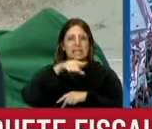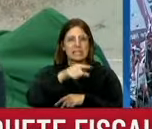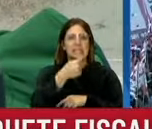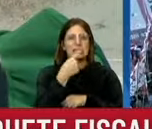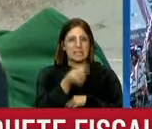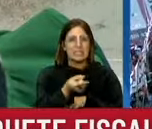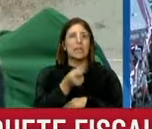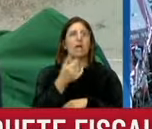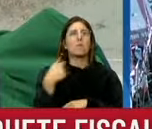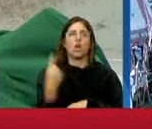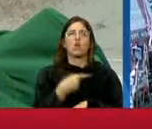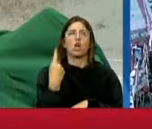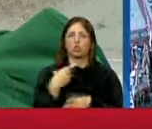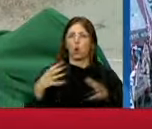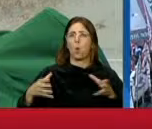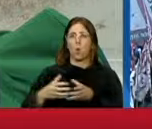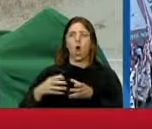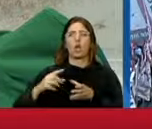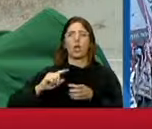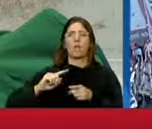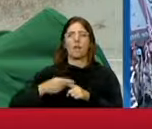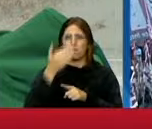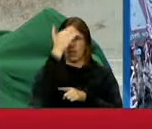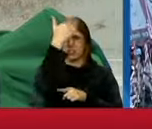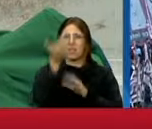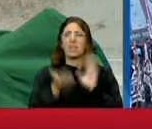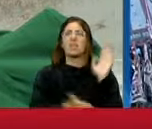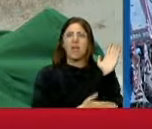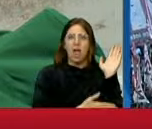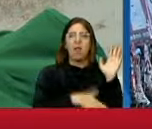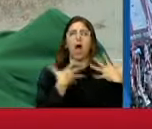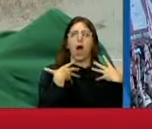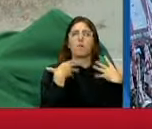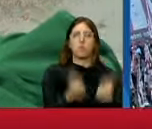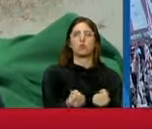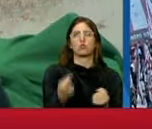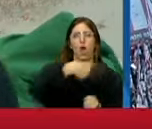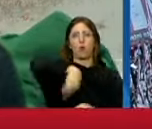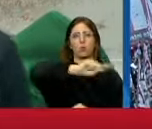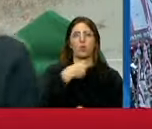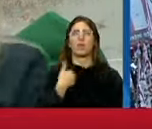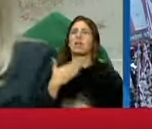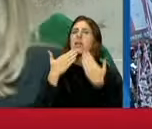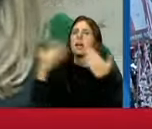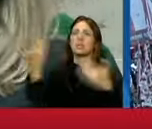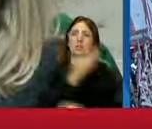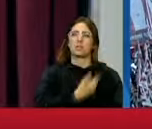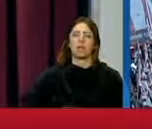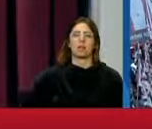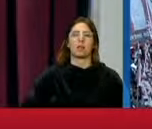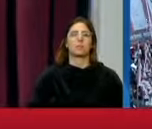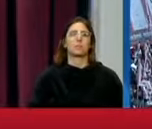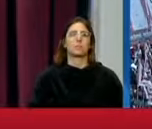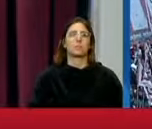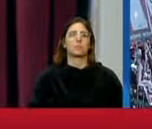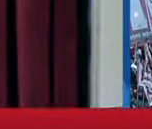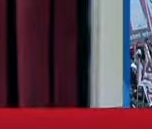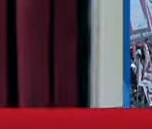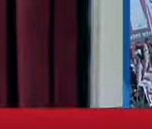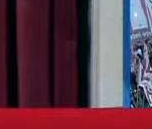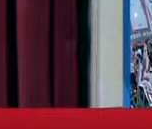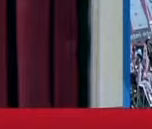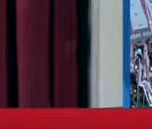Aurelio, por lo general, suele medir al peronismo. Sí, sí, sí. Históricamente, sí, ¿no? Sí. Estoy. Y le da arriba